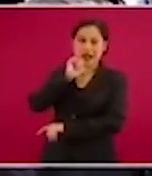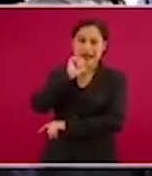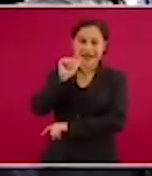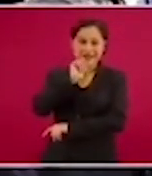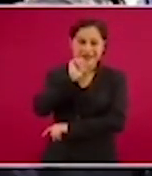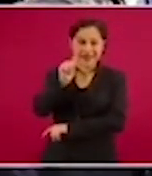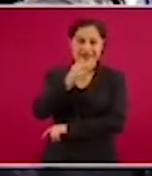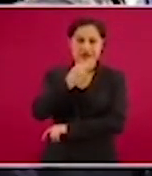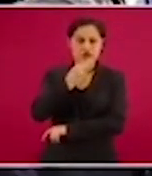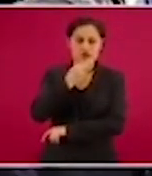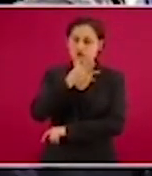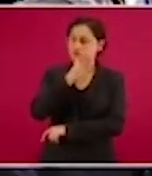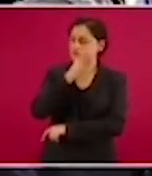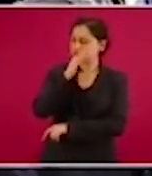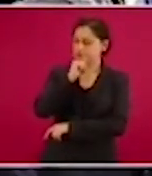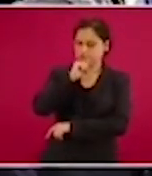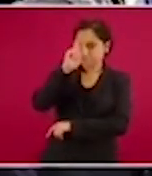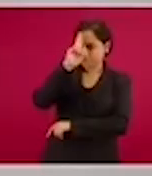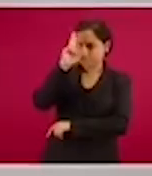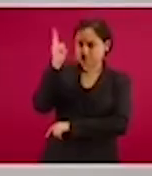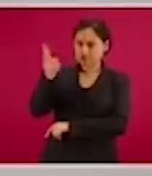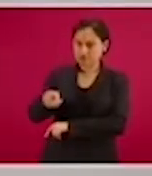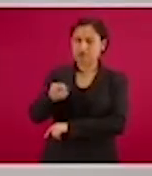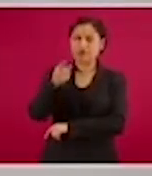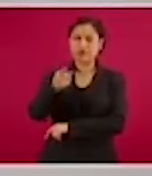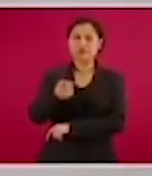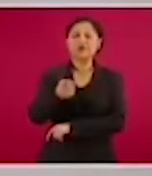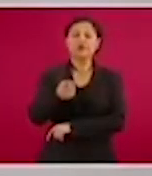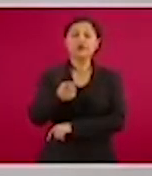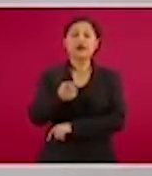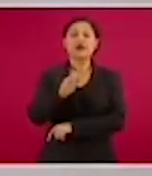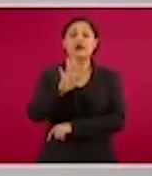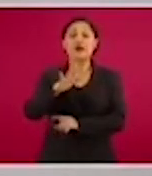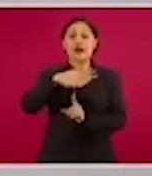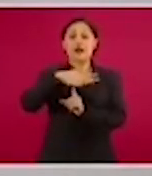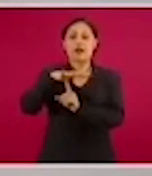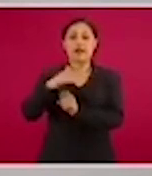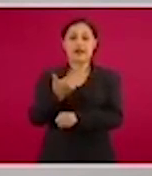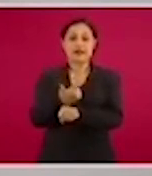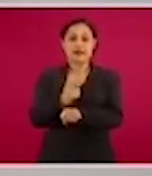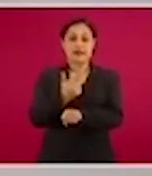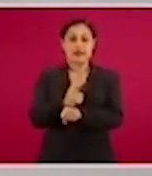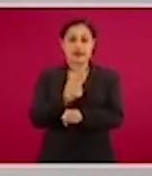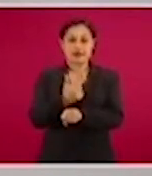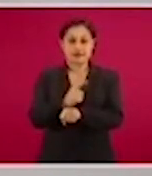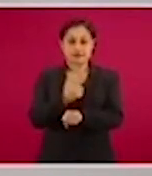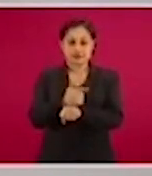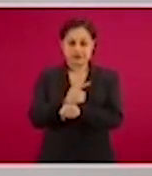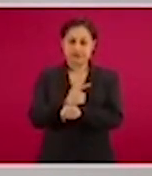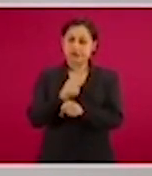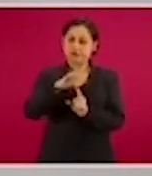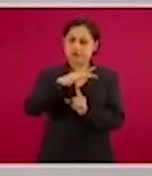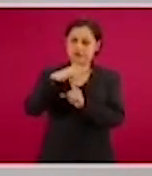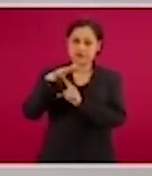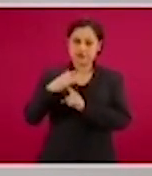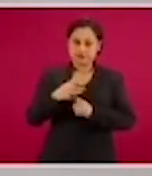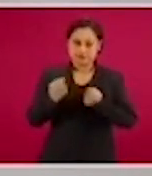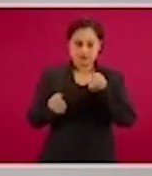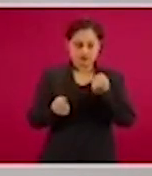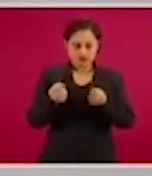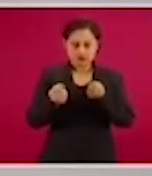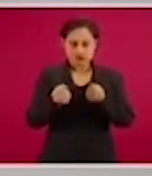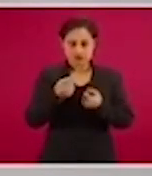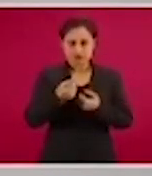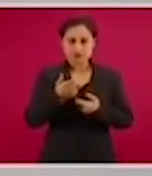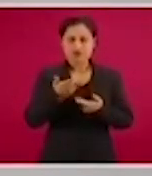el taxi aero es un taxi aéreo que alquilaba el helicóptero ese no podrá operar el taller de mantenimiento